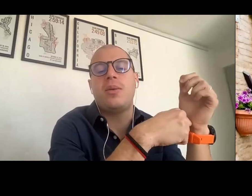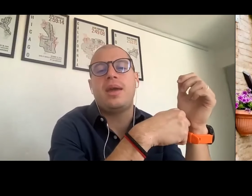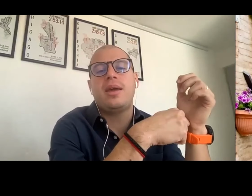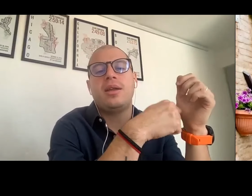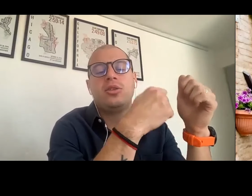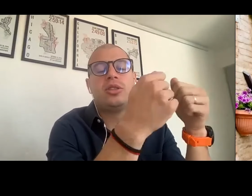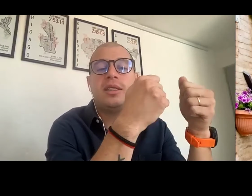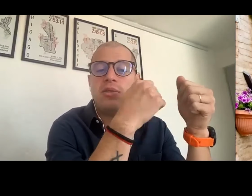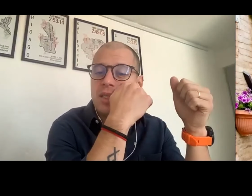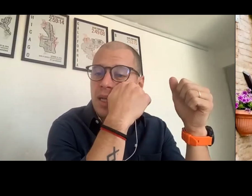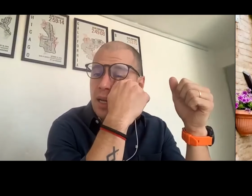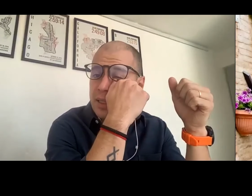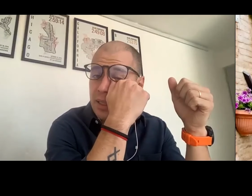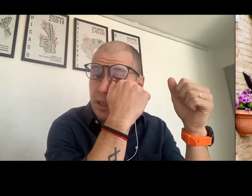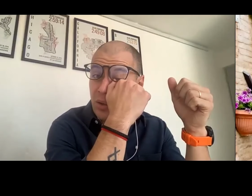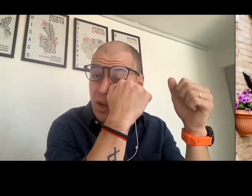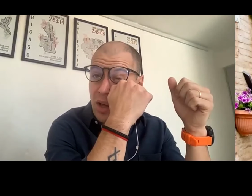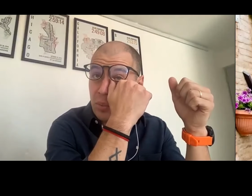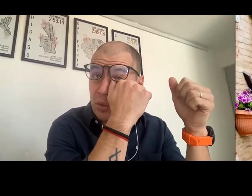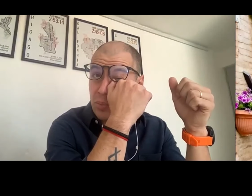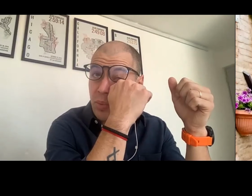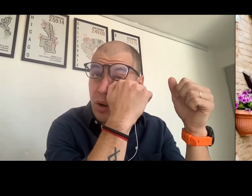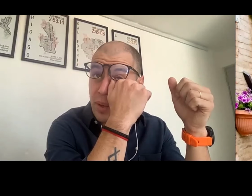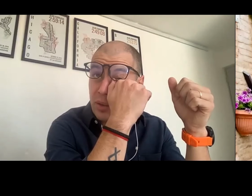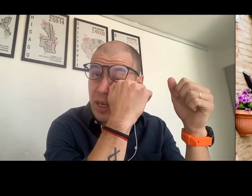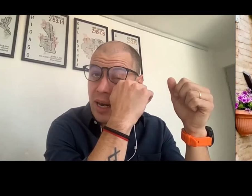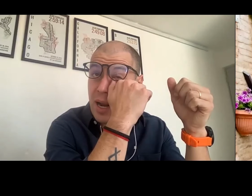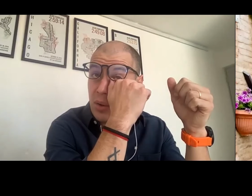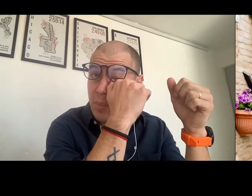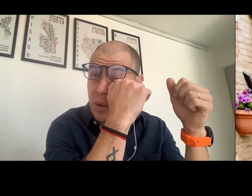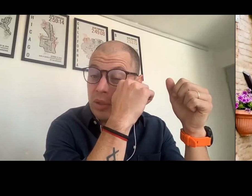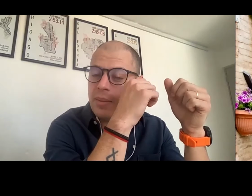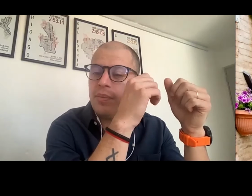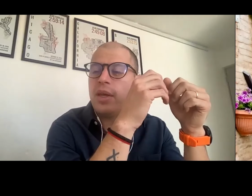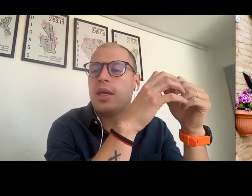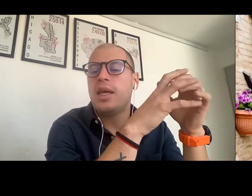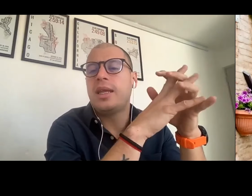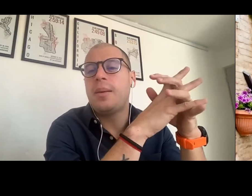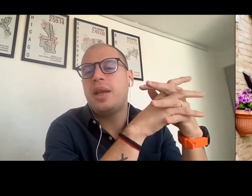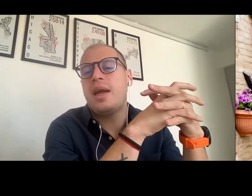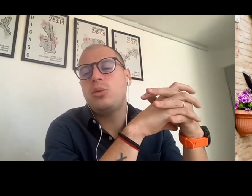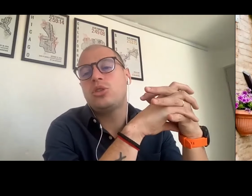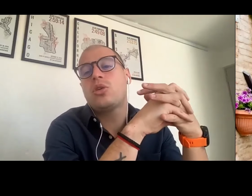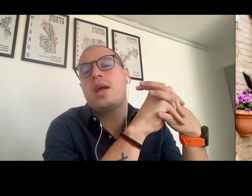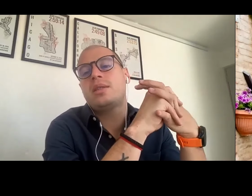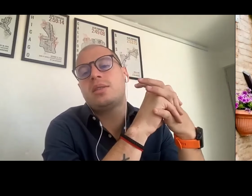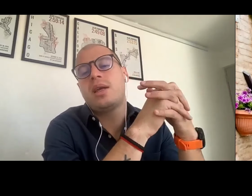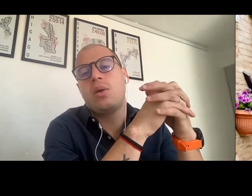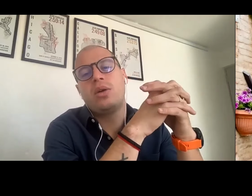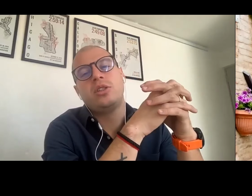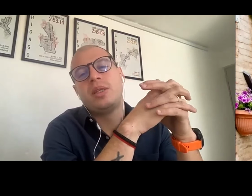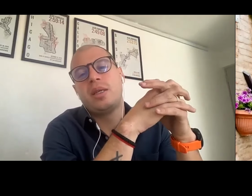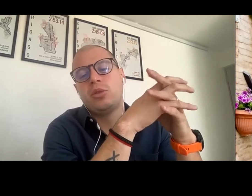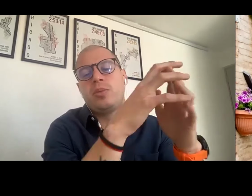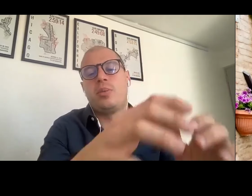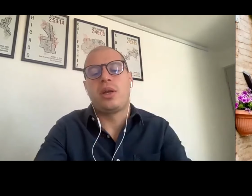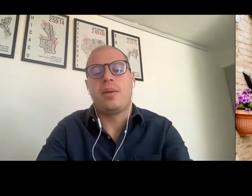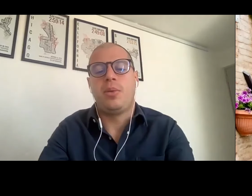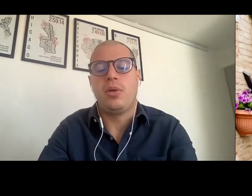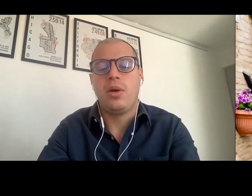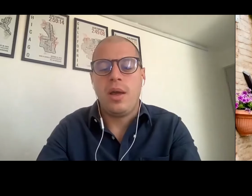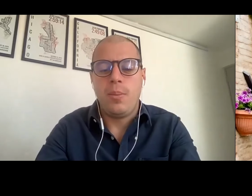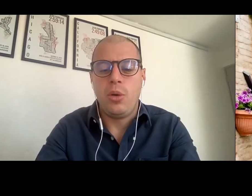me ve. Entonces es difícil en ese sentido, pues por lo menos tener algo de pauta. Y también hay muchos grants que luego no nos metemos, pero